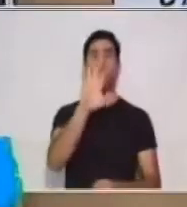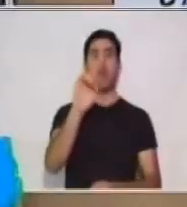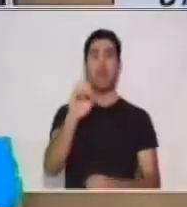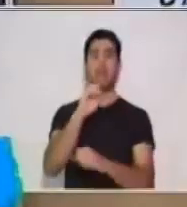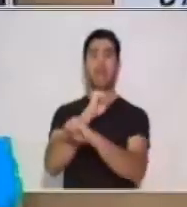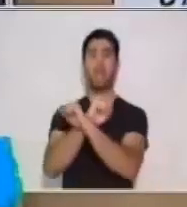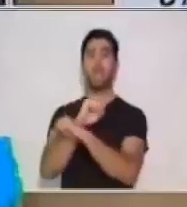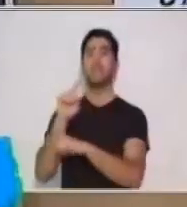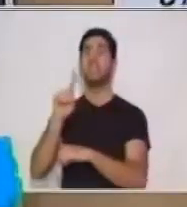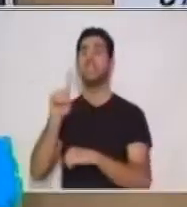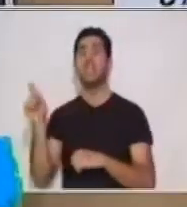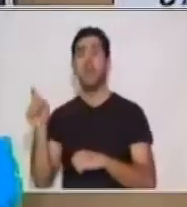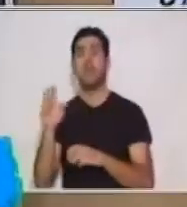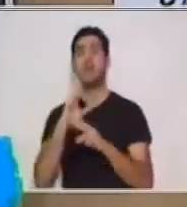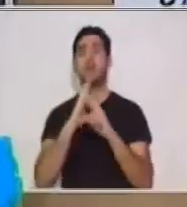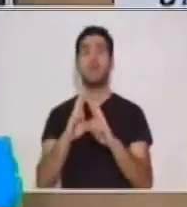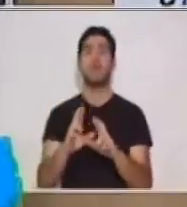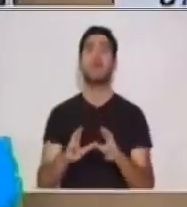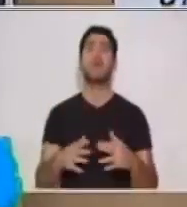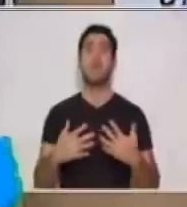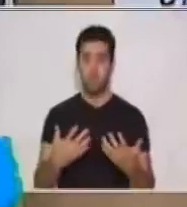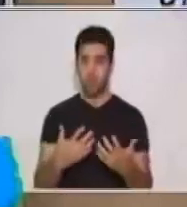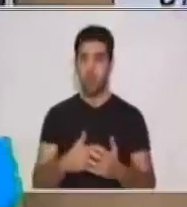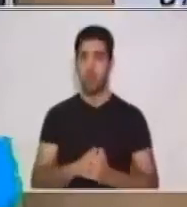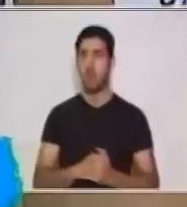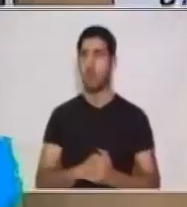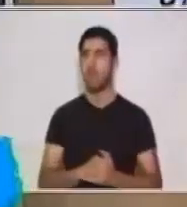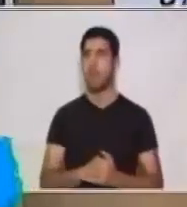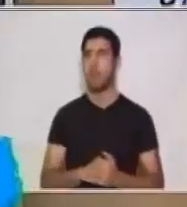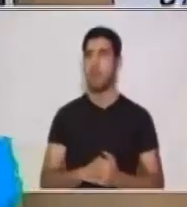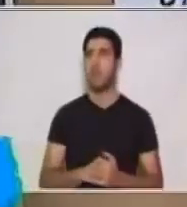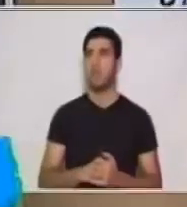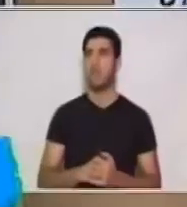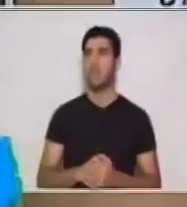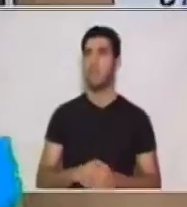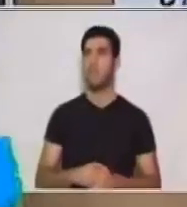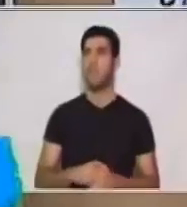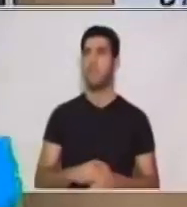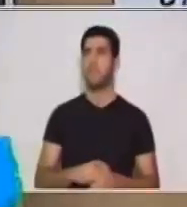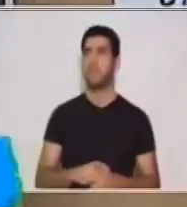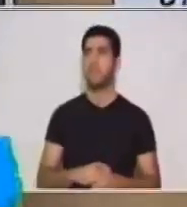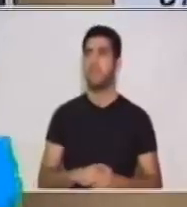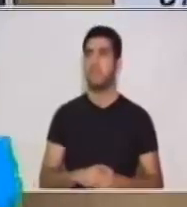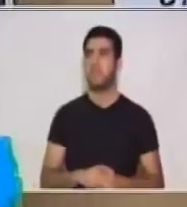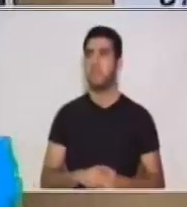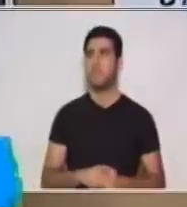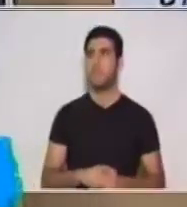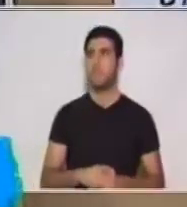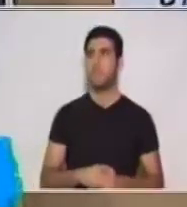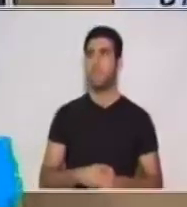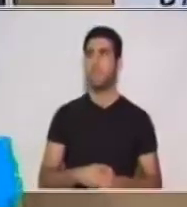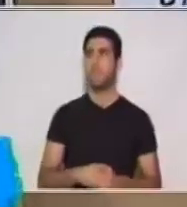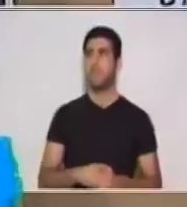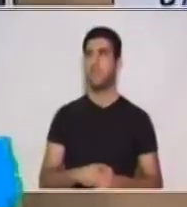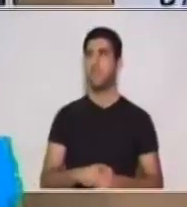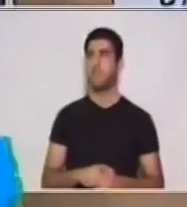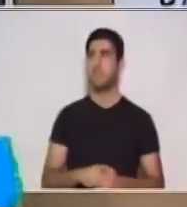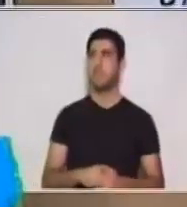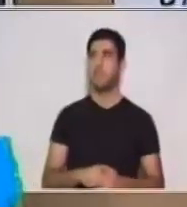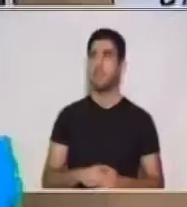0.40 por 100 me va a dar el porcentaje. Me va a dar